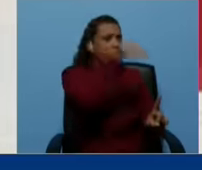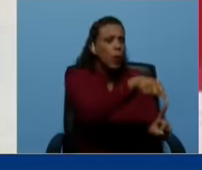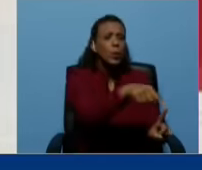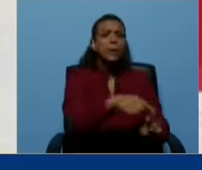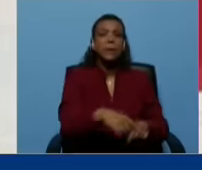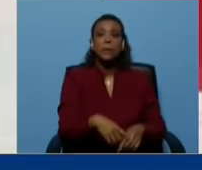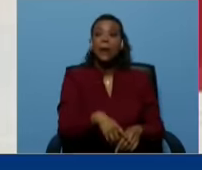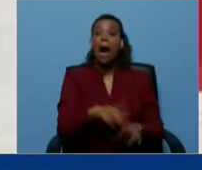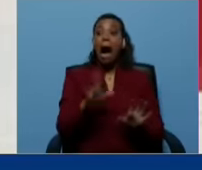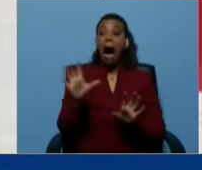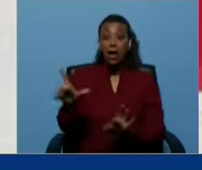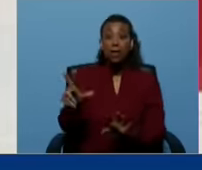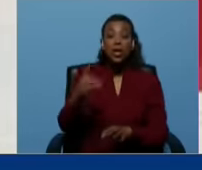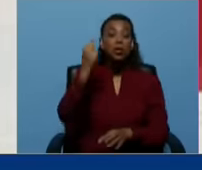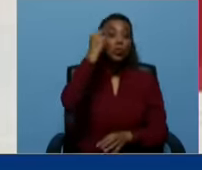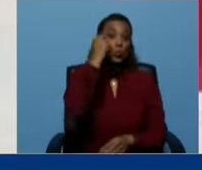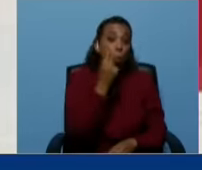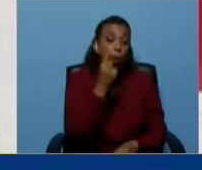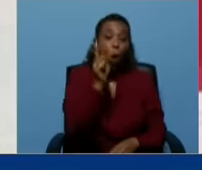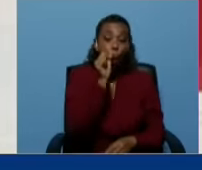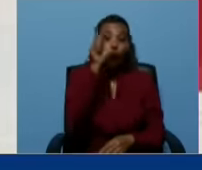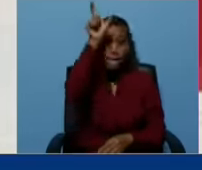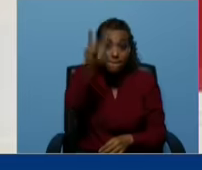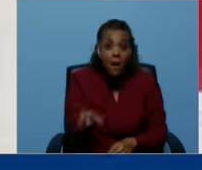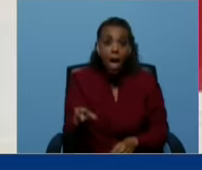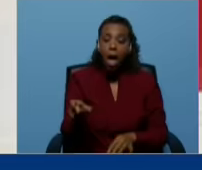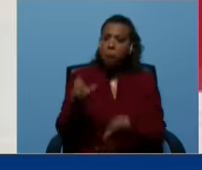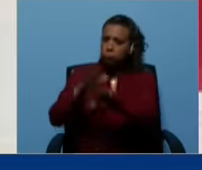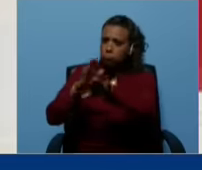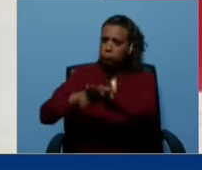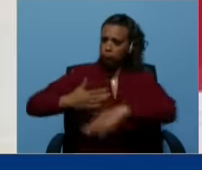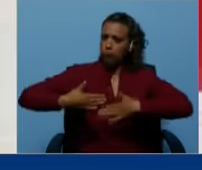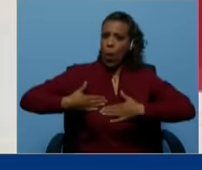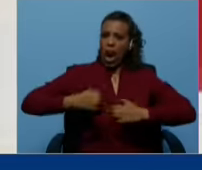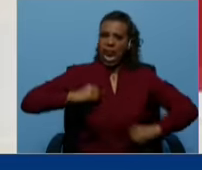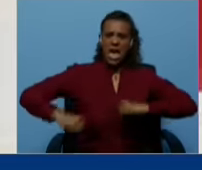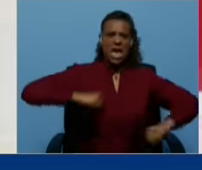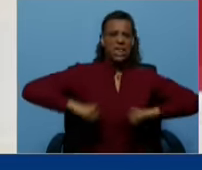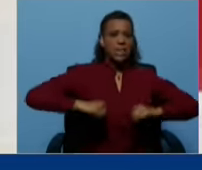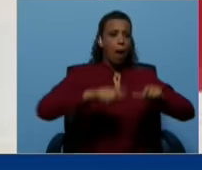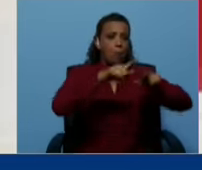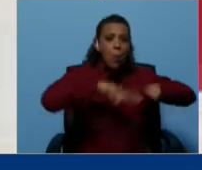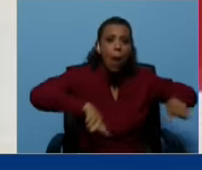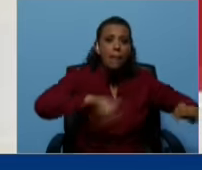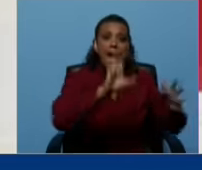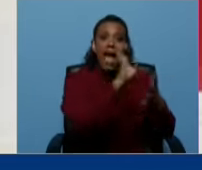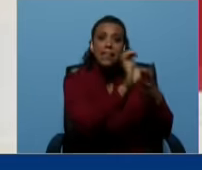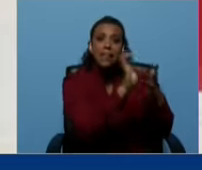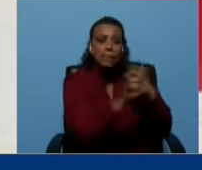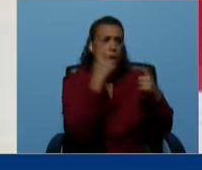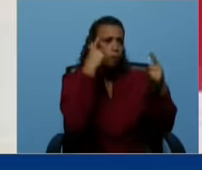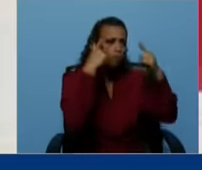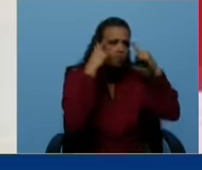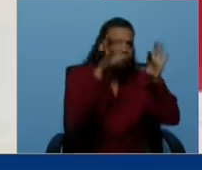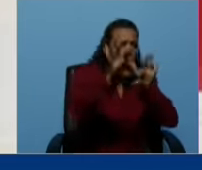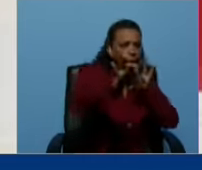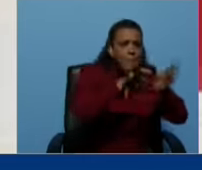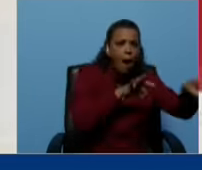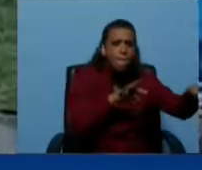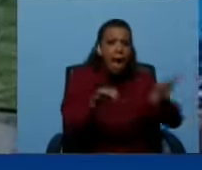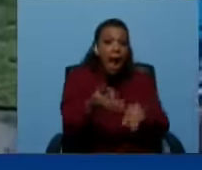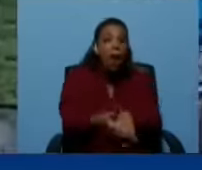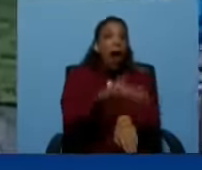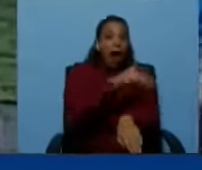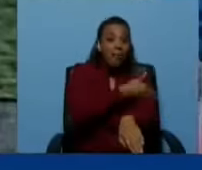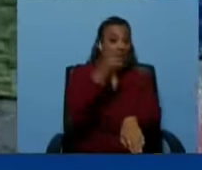Y nombró a Sucre para que prepararan las condiciones. Lo envió